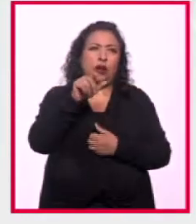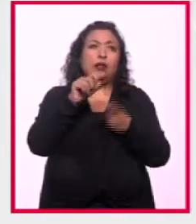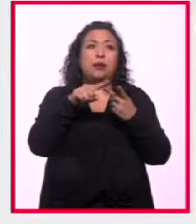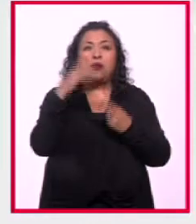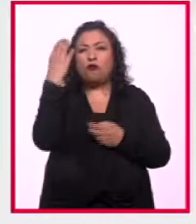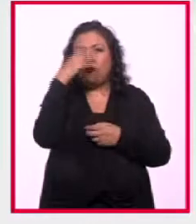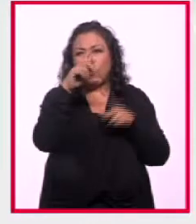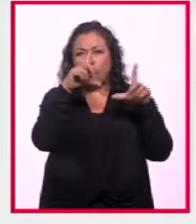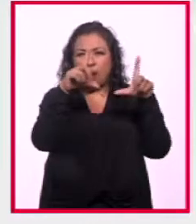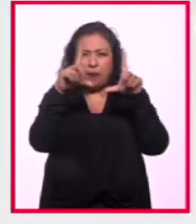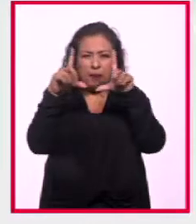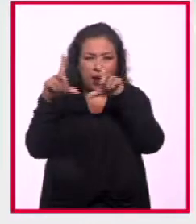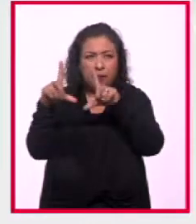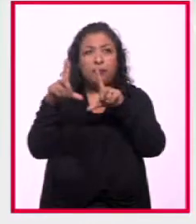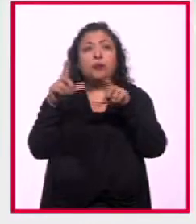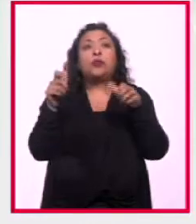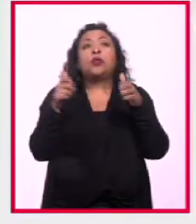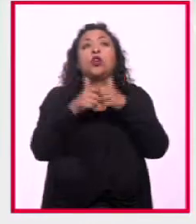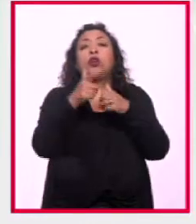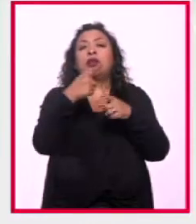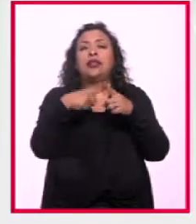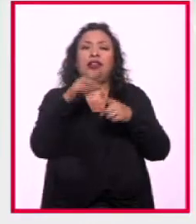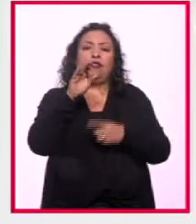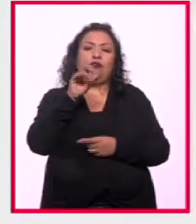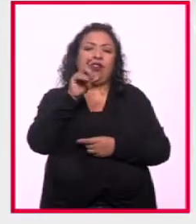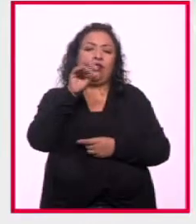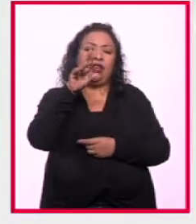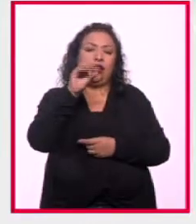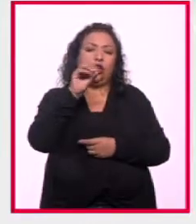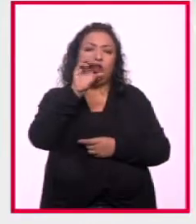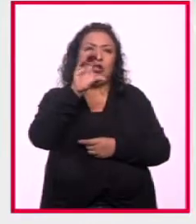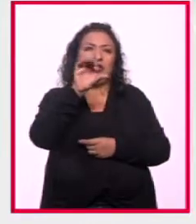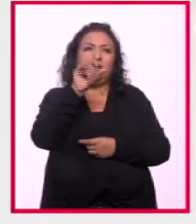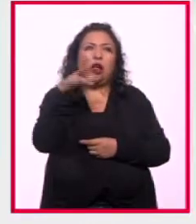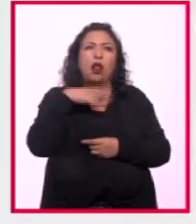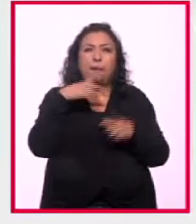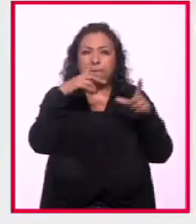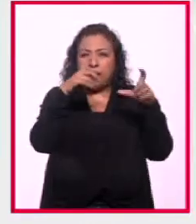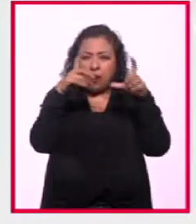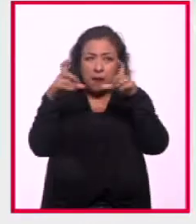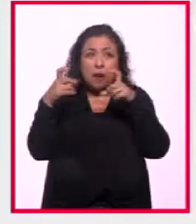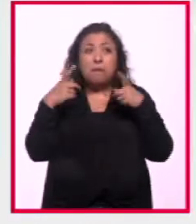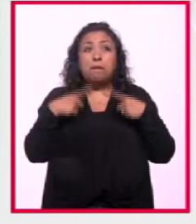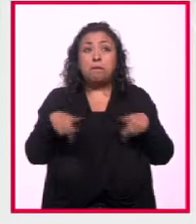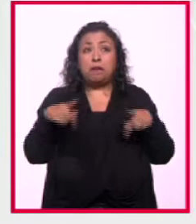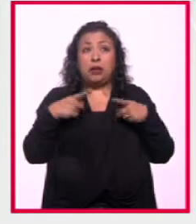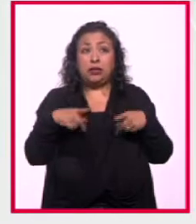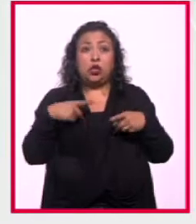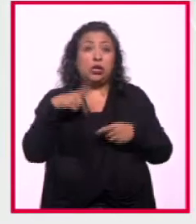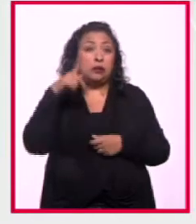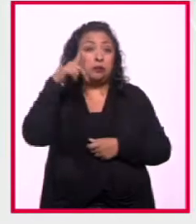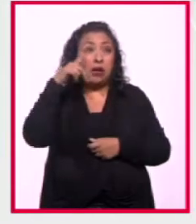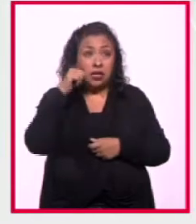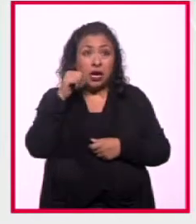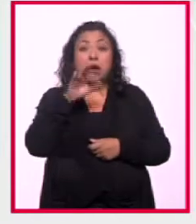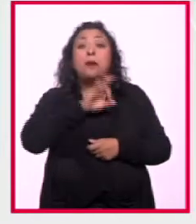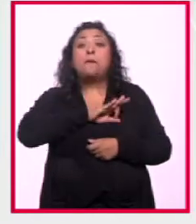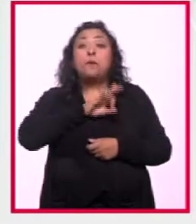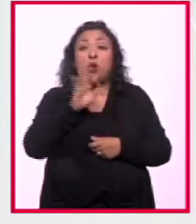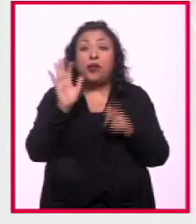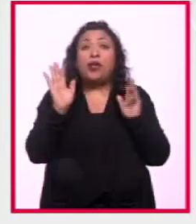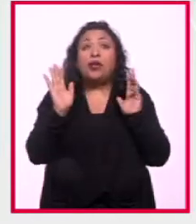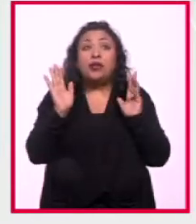fotografía con con federico casasola que va a estar tomando las fotografías y la gente el día de mañana se podrá